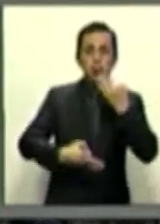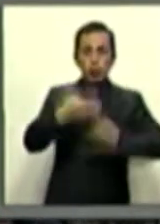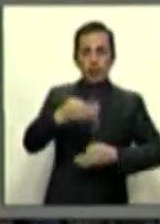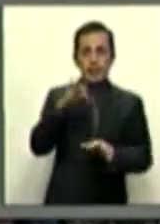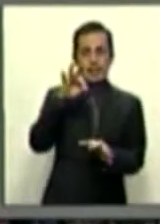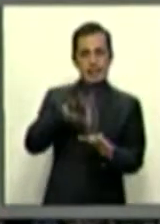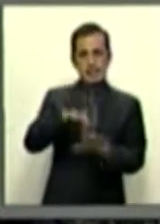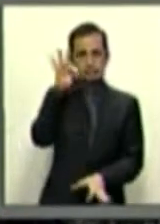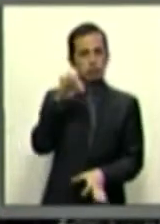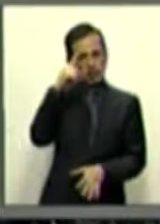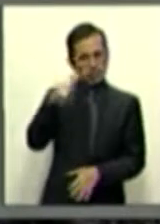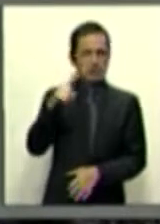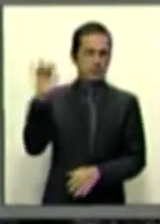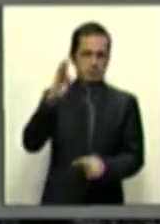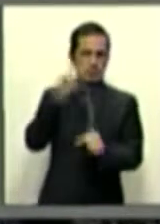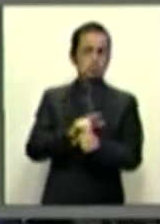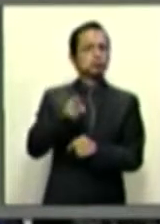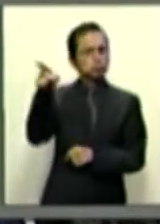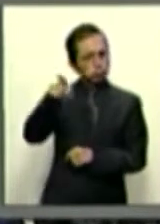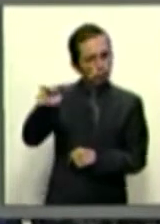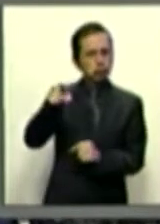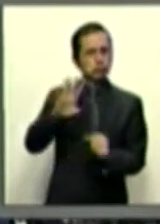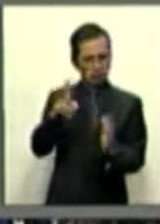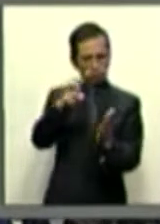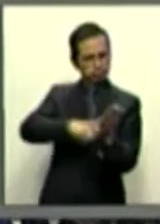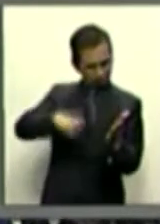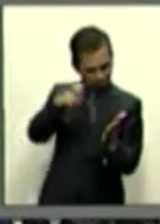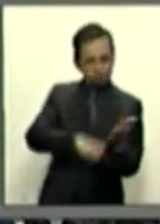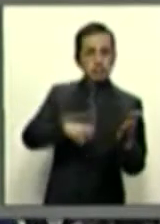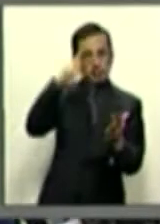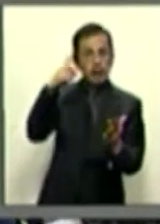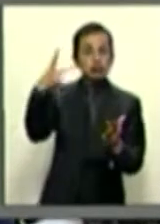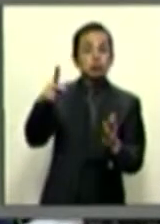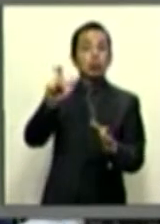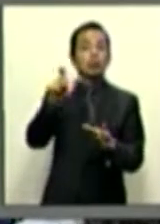Federación, en donde ha corregido en los procesos electorales